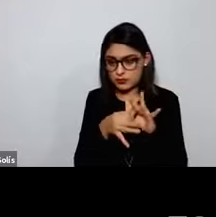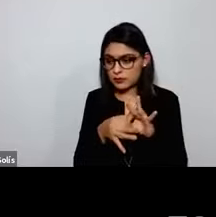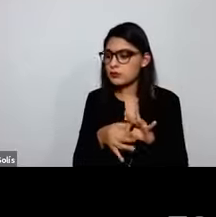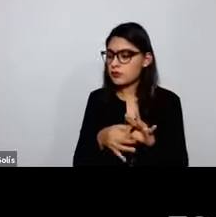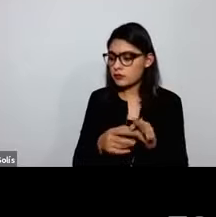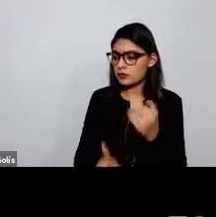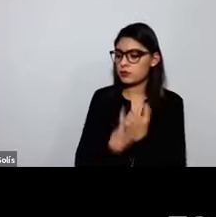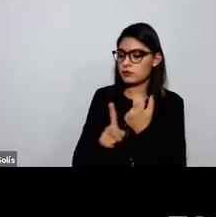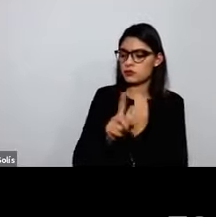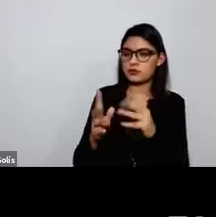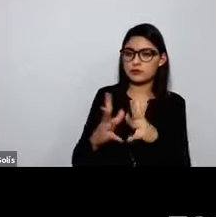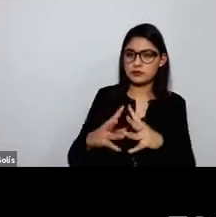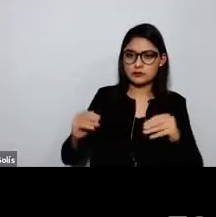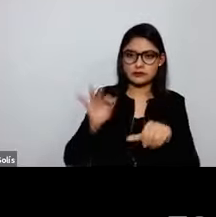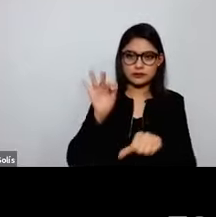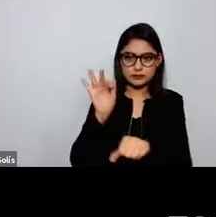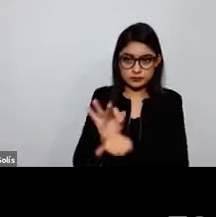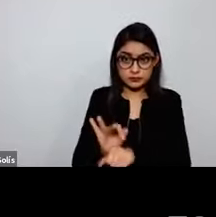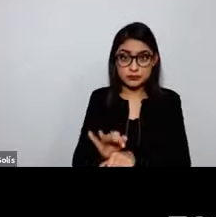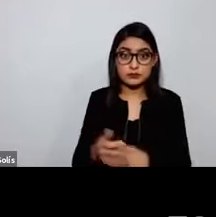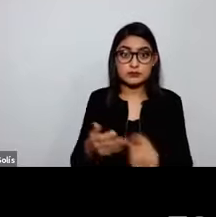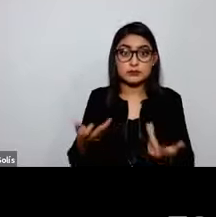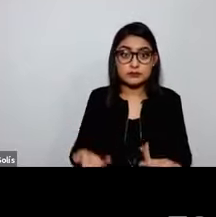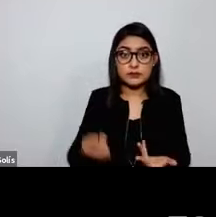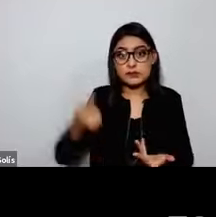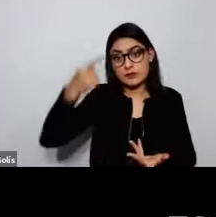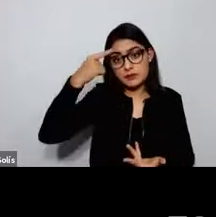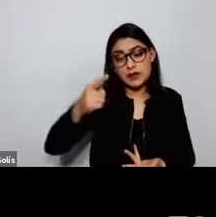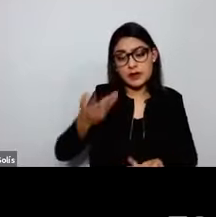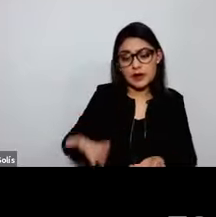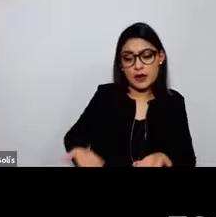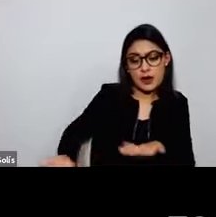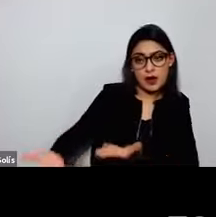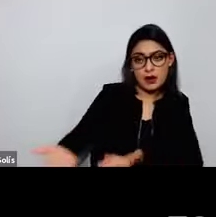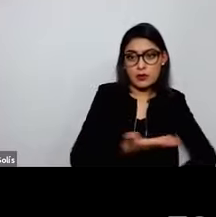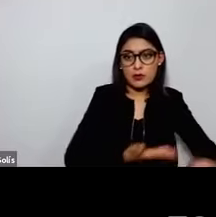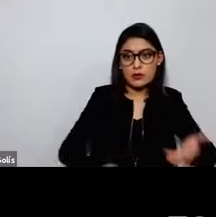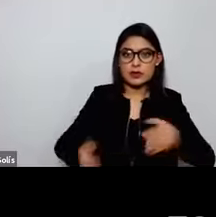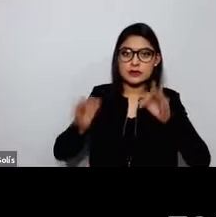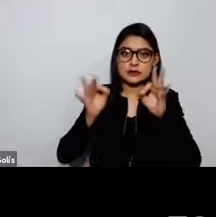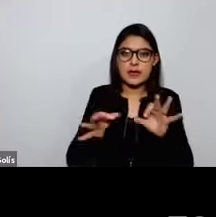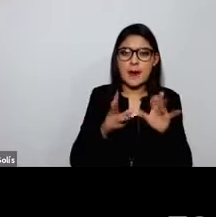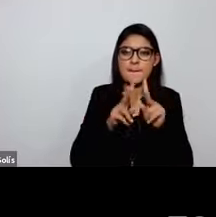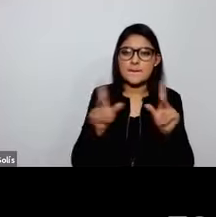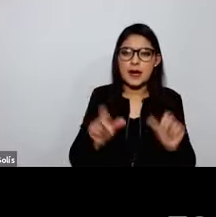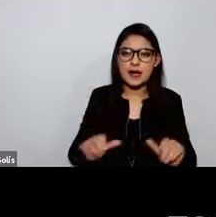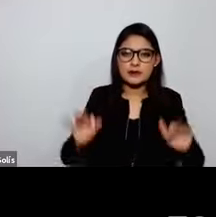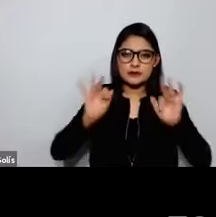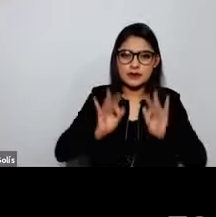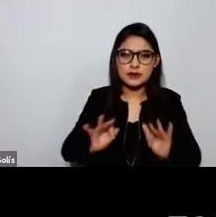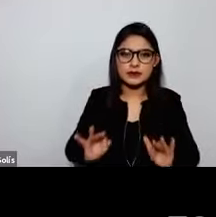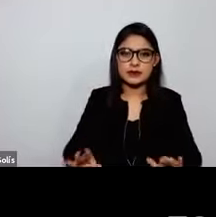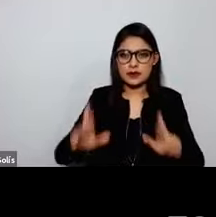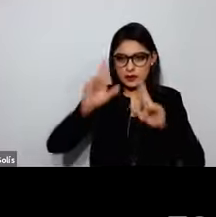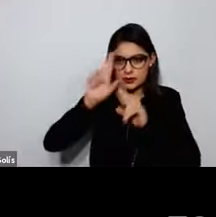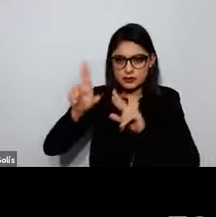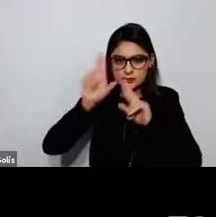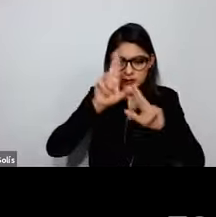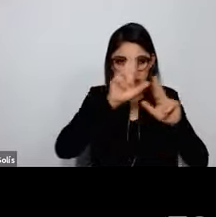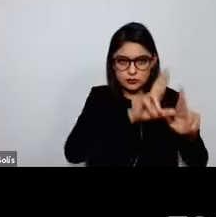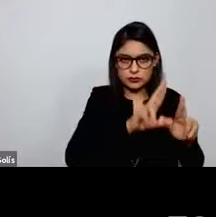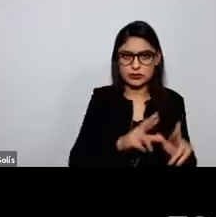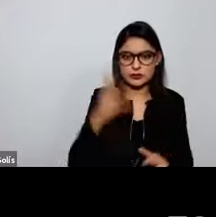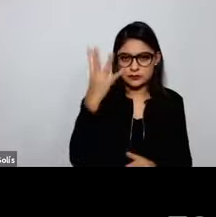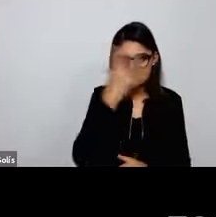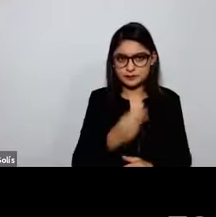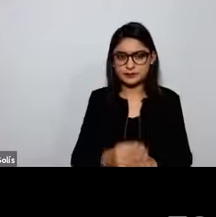terminar, digamos, para garantizar una convivencia armónica, pacífica, provechosa, respetuosa. Ahora, me parece que